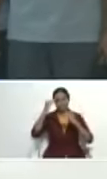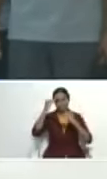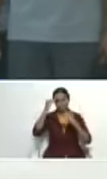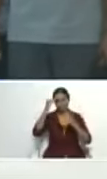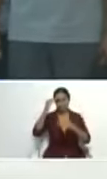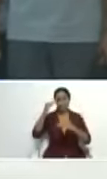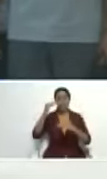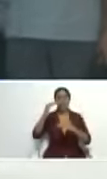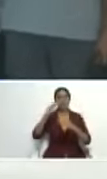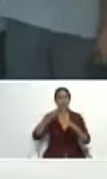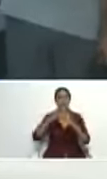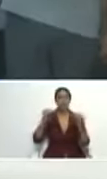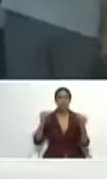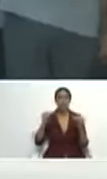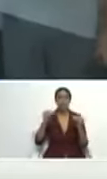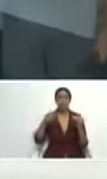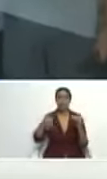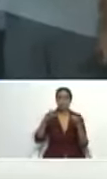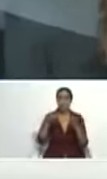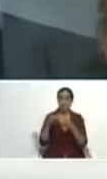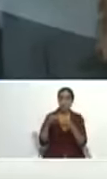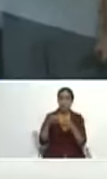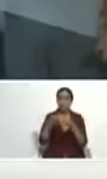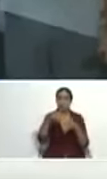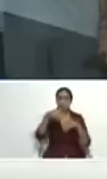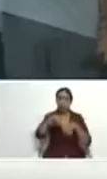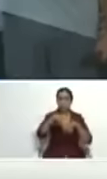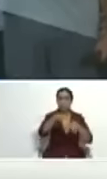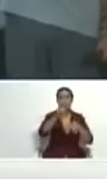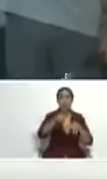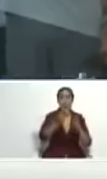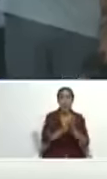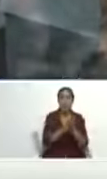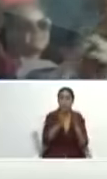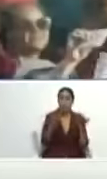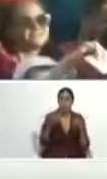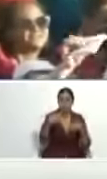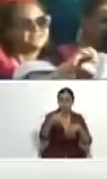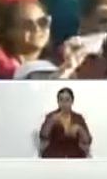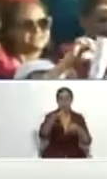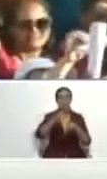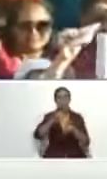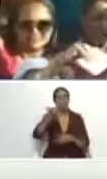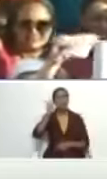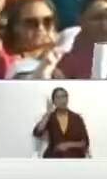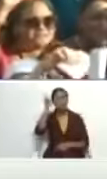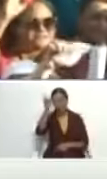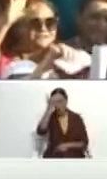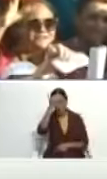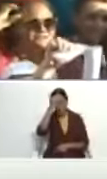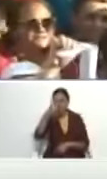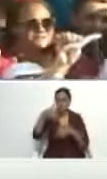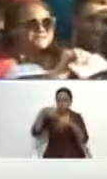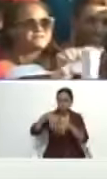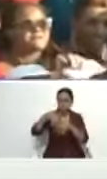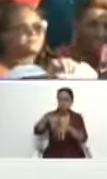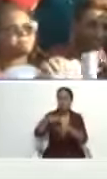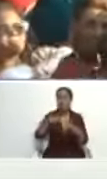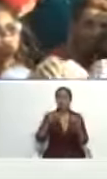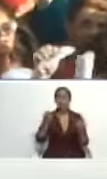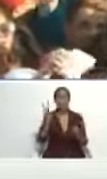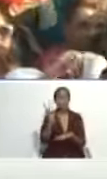pues, ha habido grandes movilizaciones en Cumaná, en San Felipe, en todo el